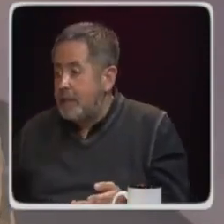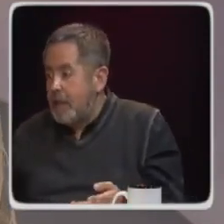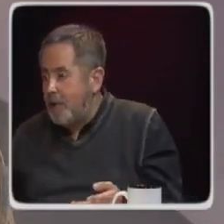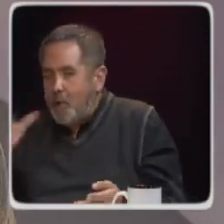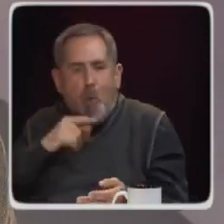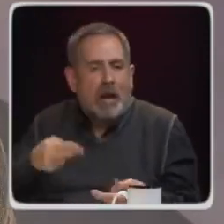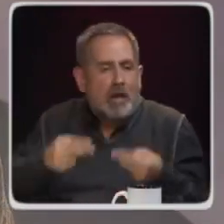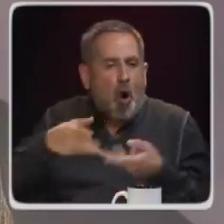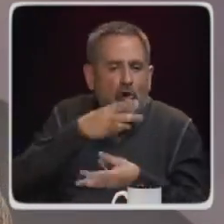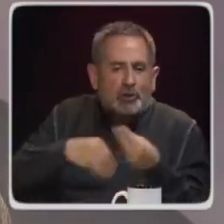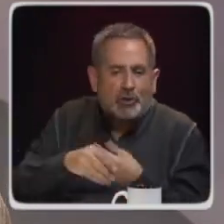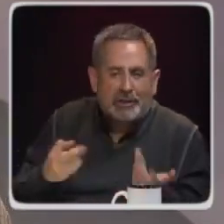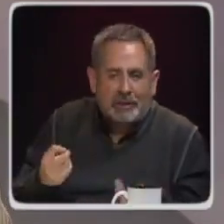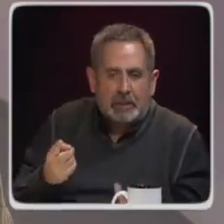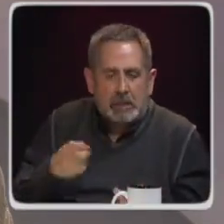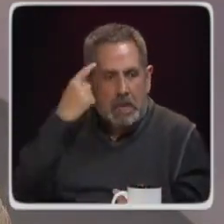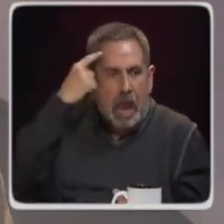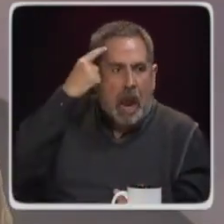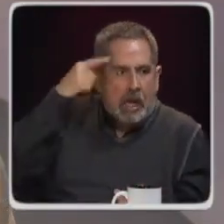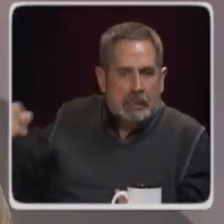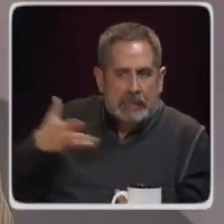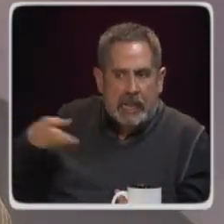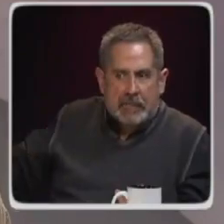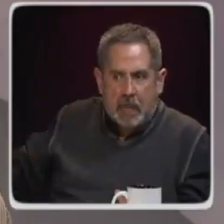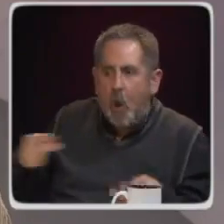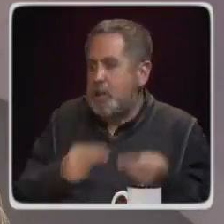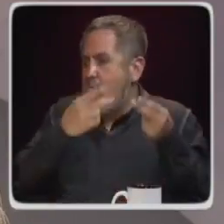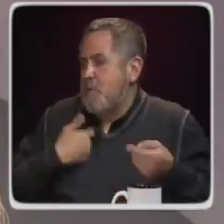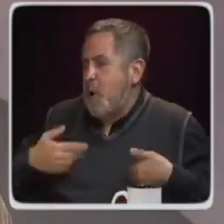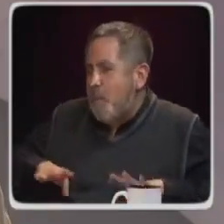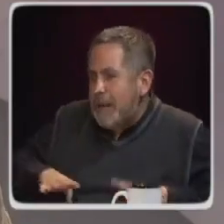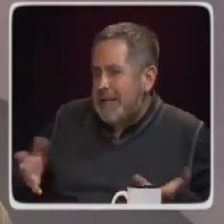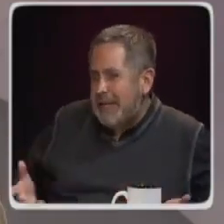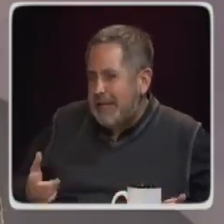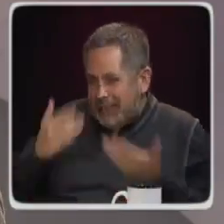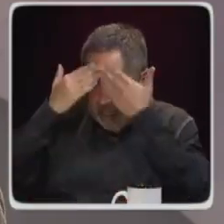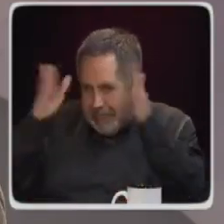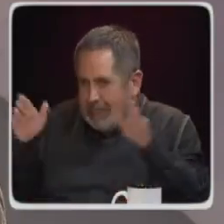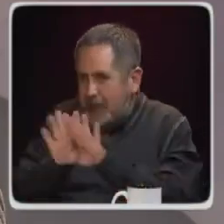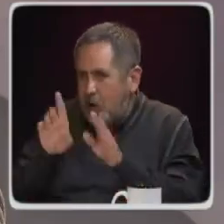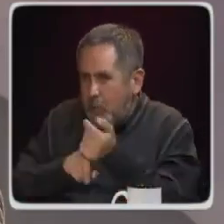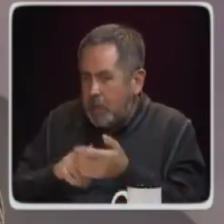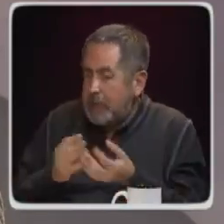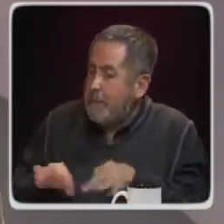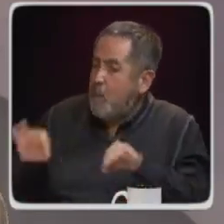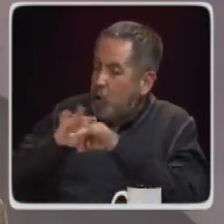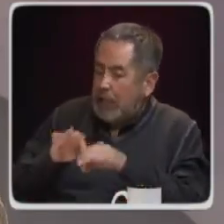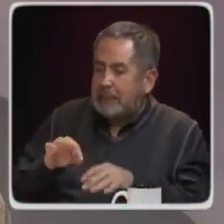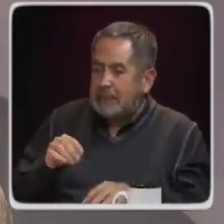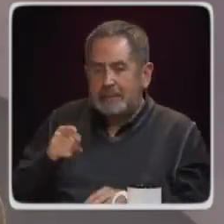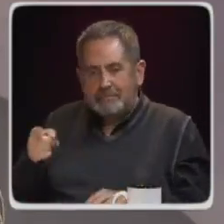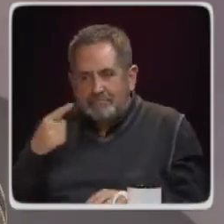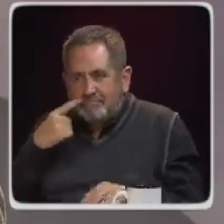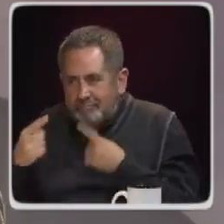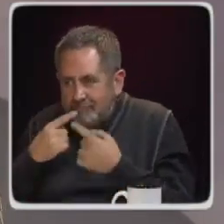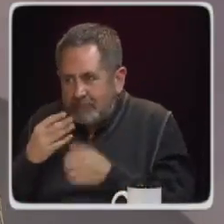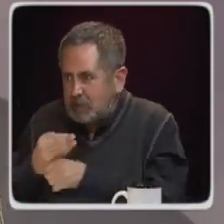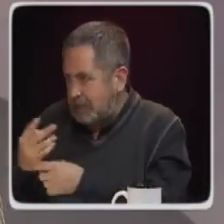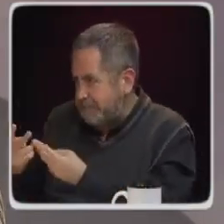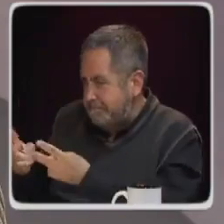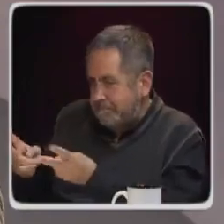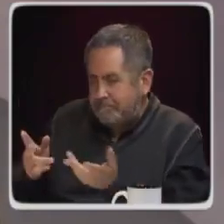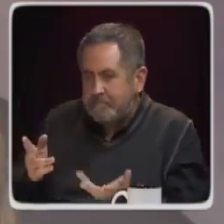que debe de dársele capacitación para este trabajo, para que sepa en la mente dónde va a estar. Si no sabe leer y escribir, buscar otra forma de